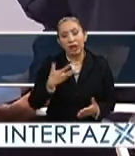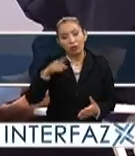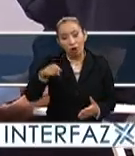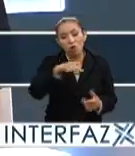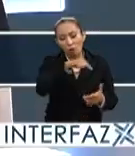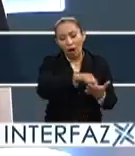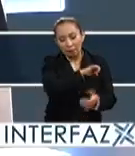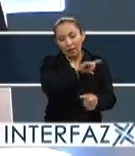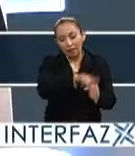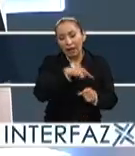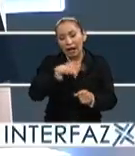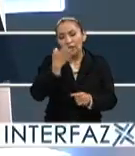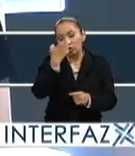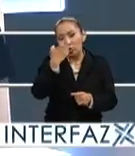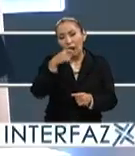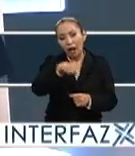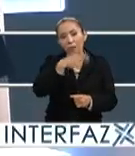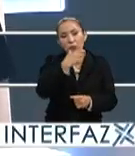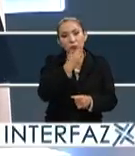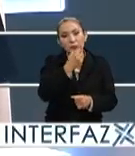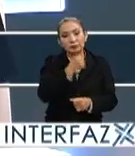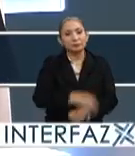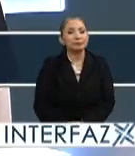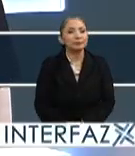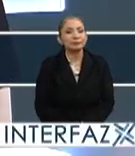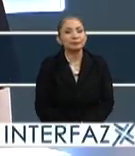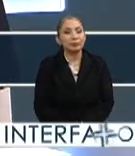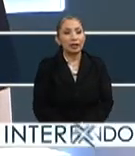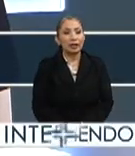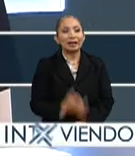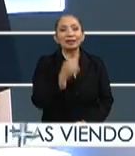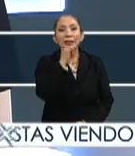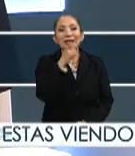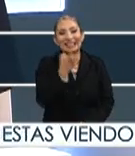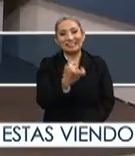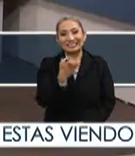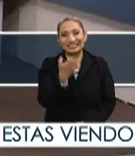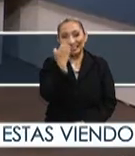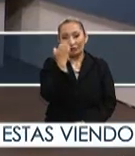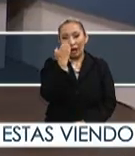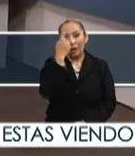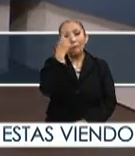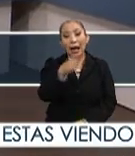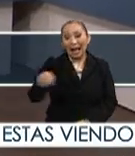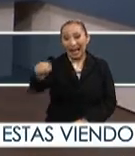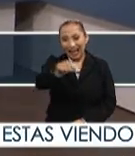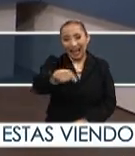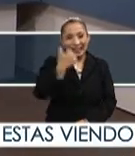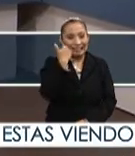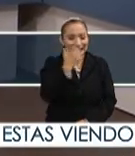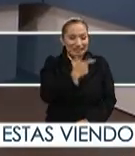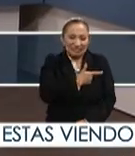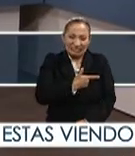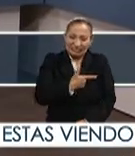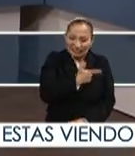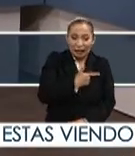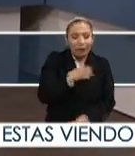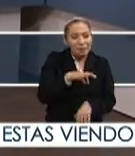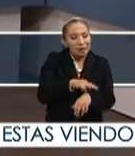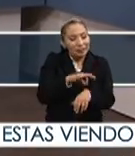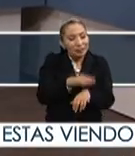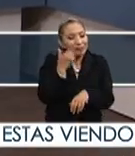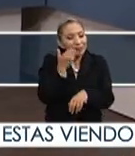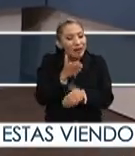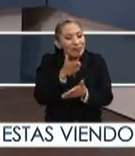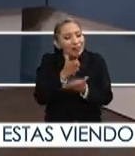un lugar especial en nuestras escuelas los muchachos. Claro. Y bueno, además esta escuela, supongo para aquellos que tienen la vocación de la medicina, que